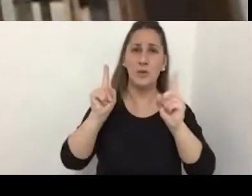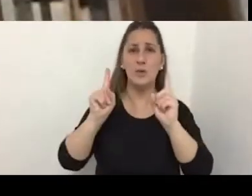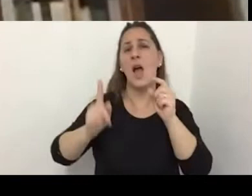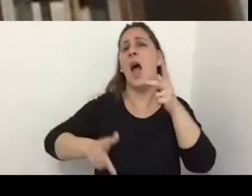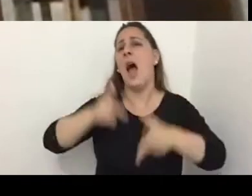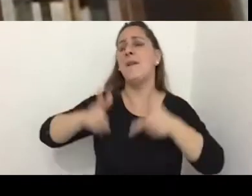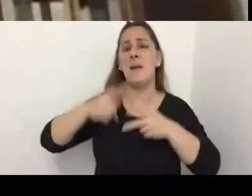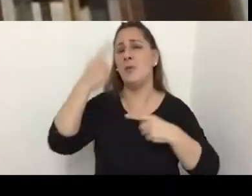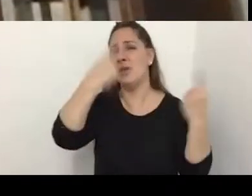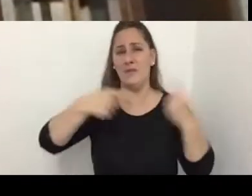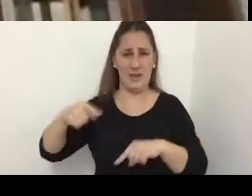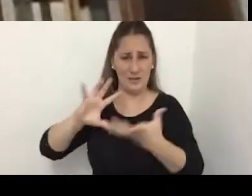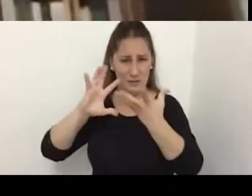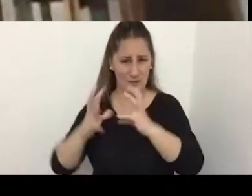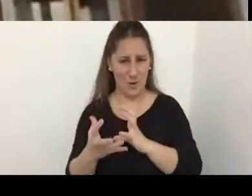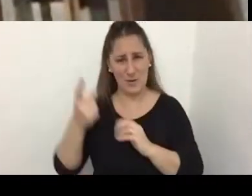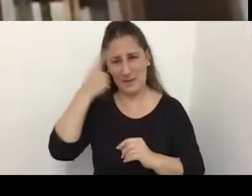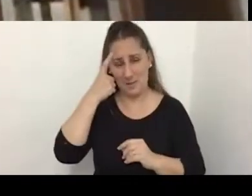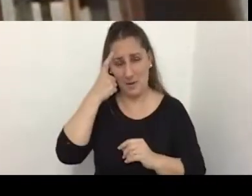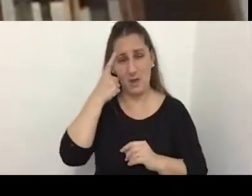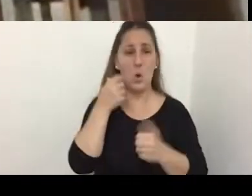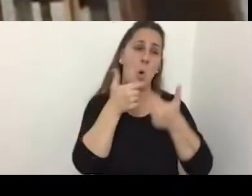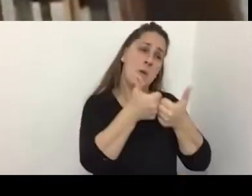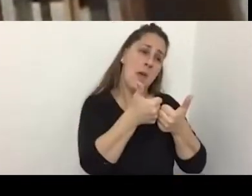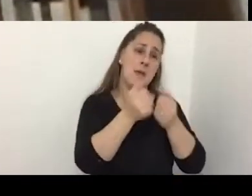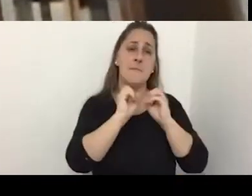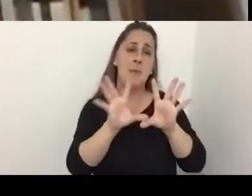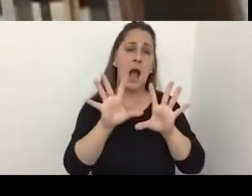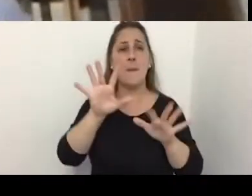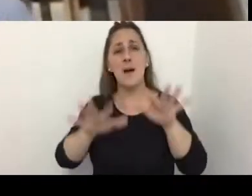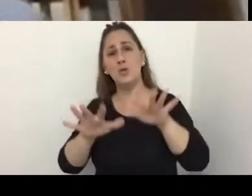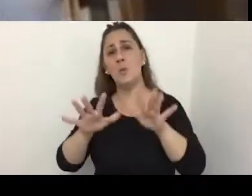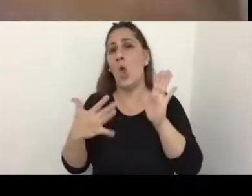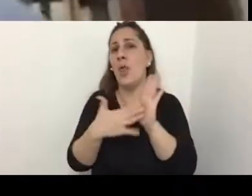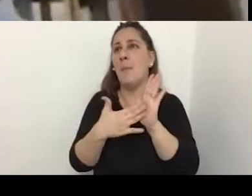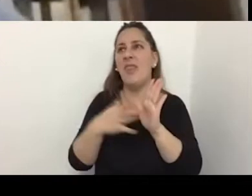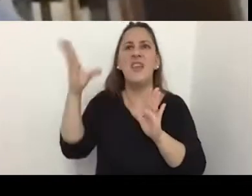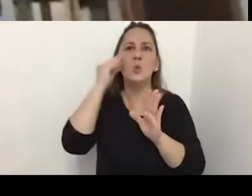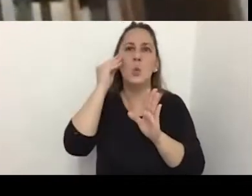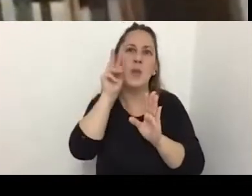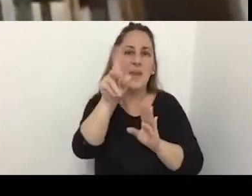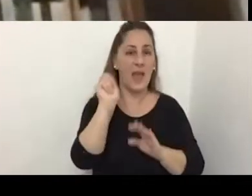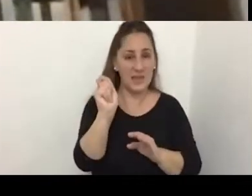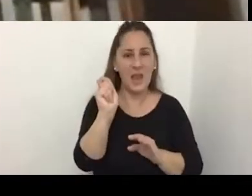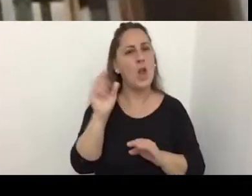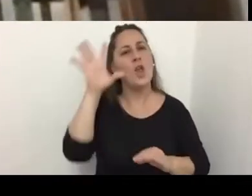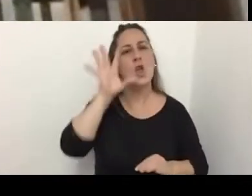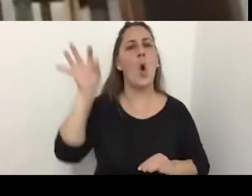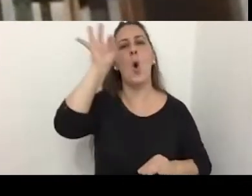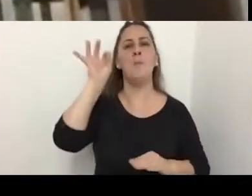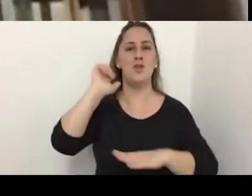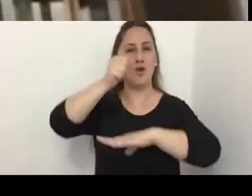lugar. Bueno, malo, regular, de acuerdo a quien escucha y dónde está parado ese que